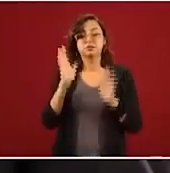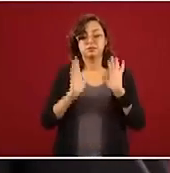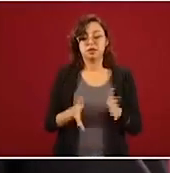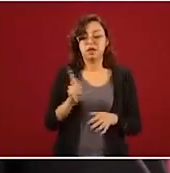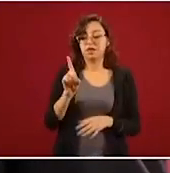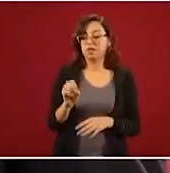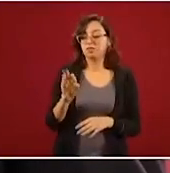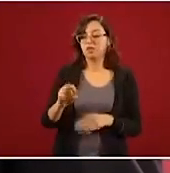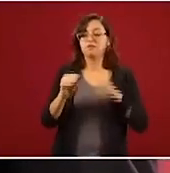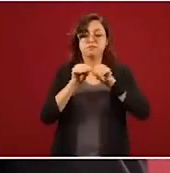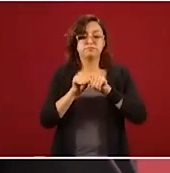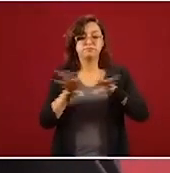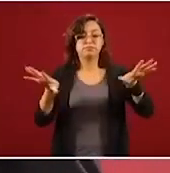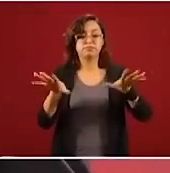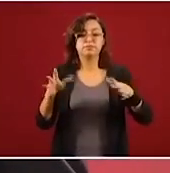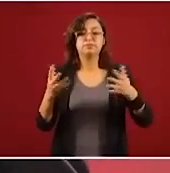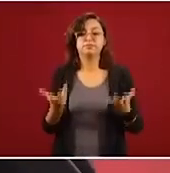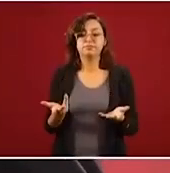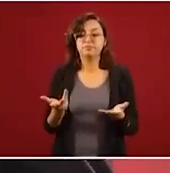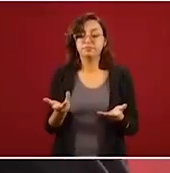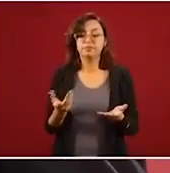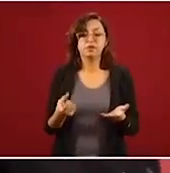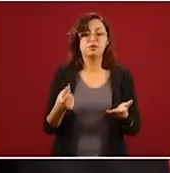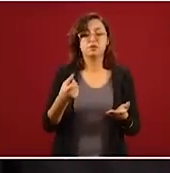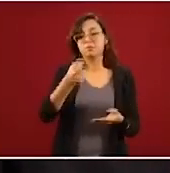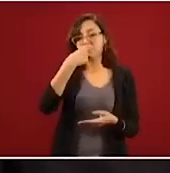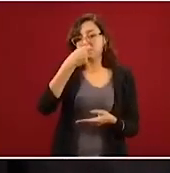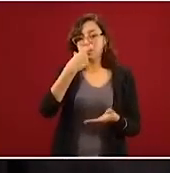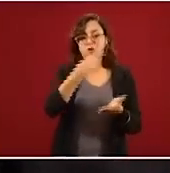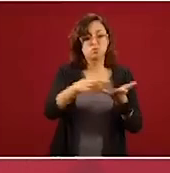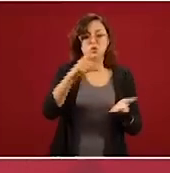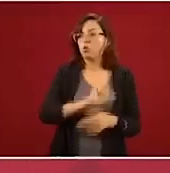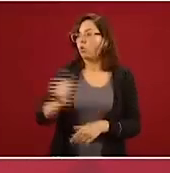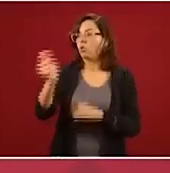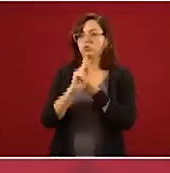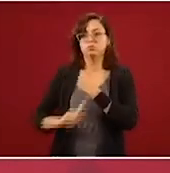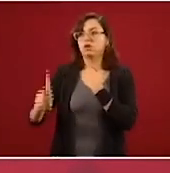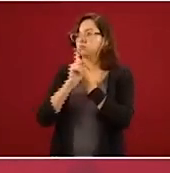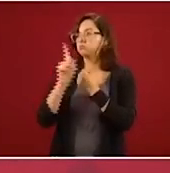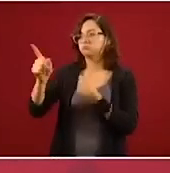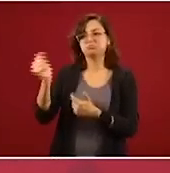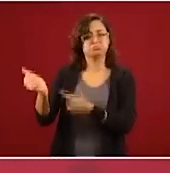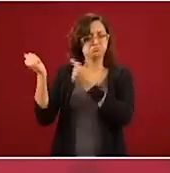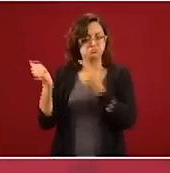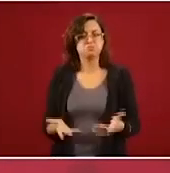Oficial el que puedan adquirirse medicamentos en el extranjero